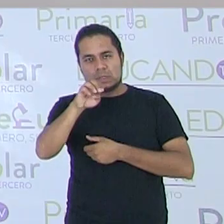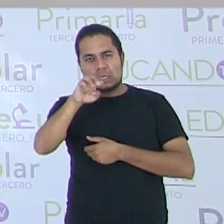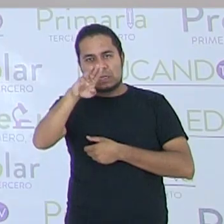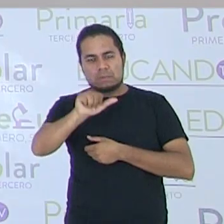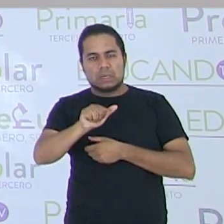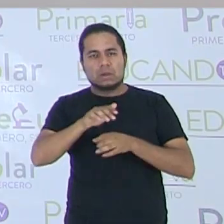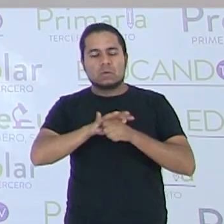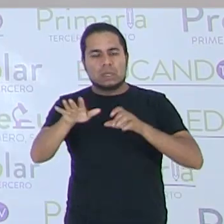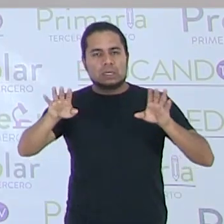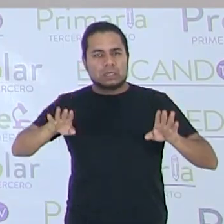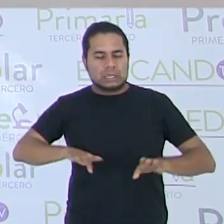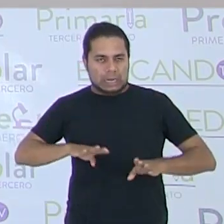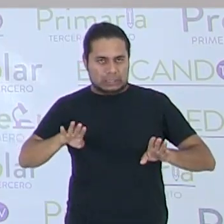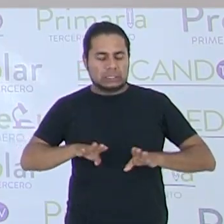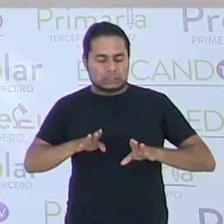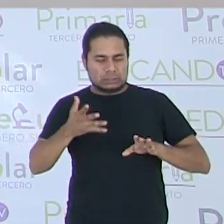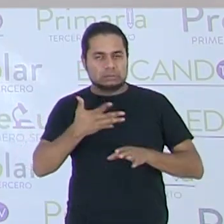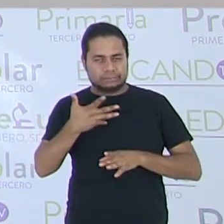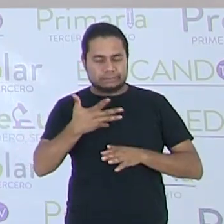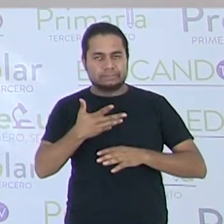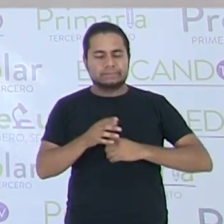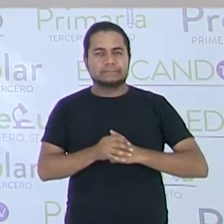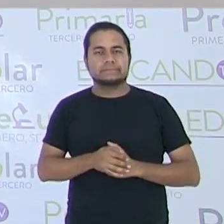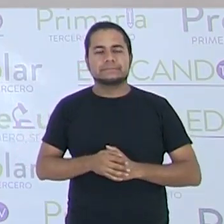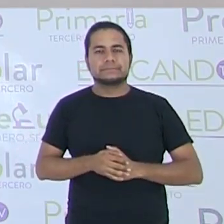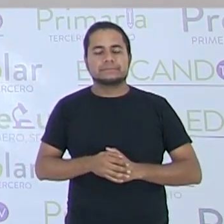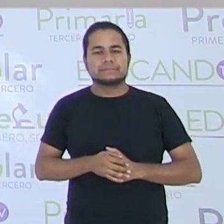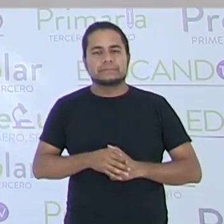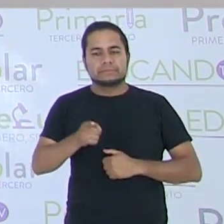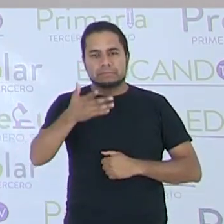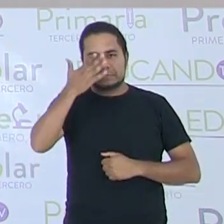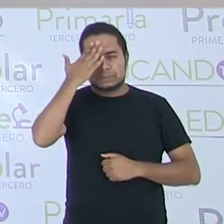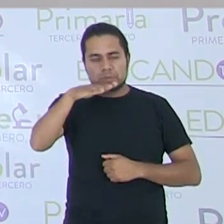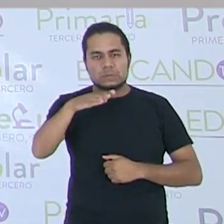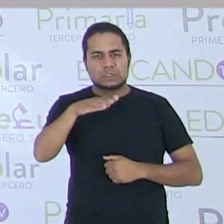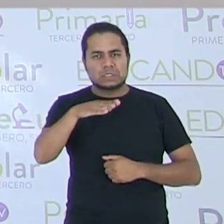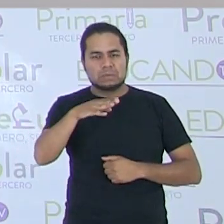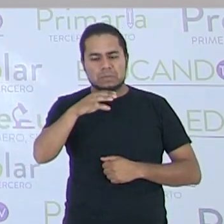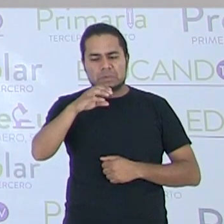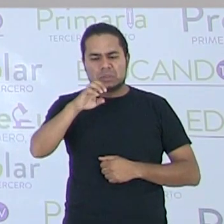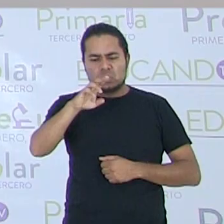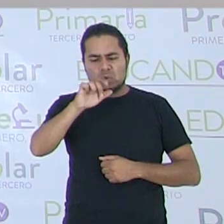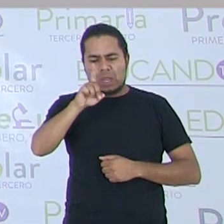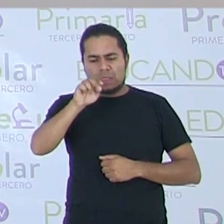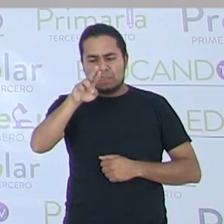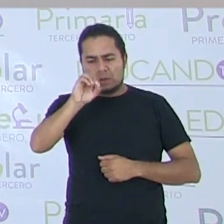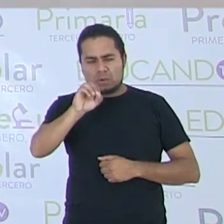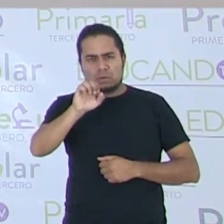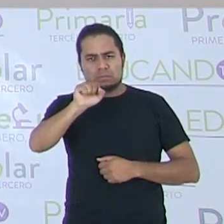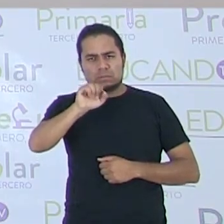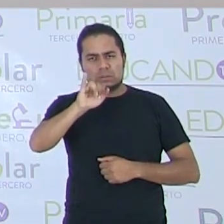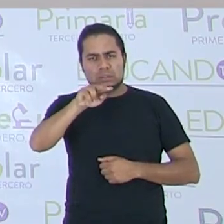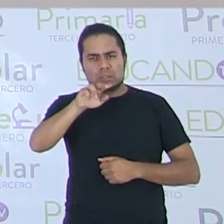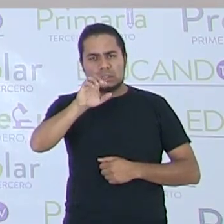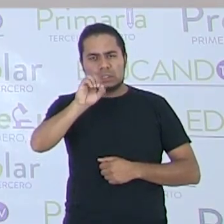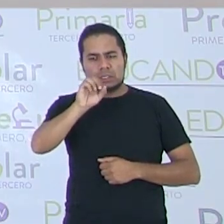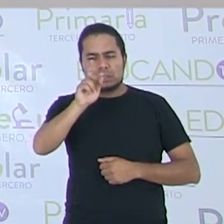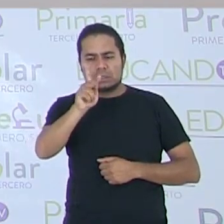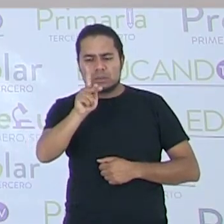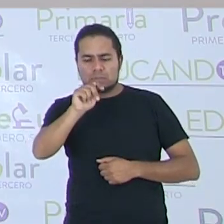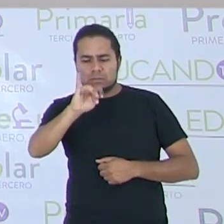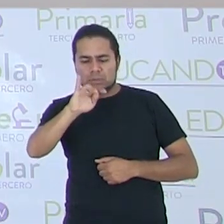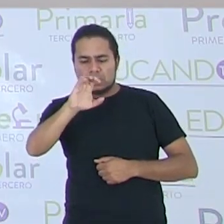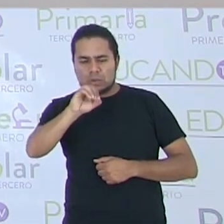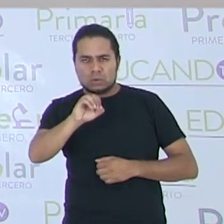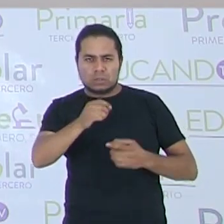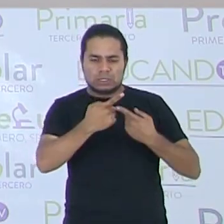y cuáles son sus características. Como ustedes saben, un cuadro sinóptico es diferente